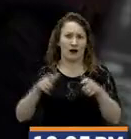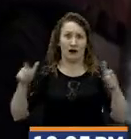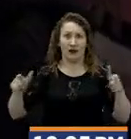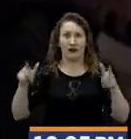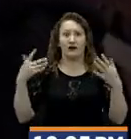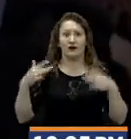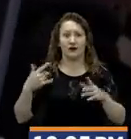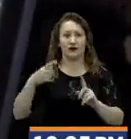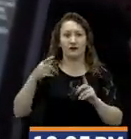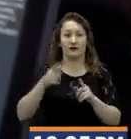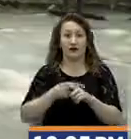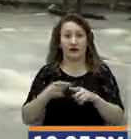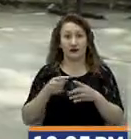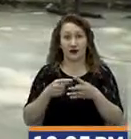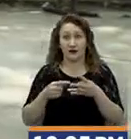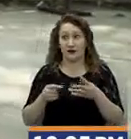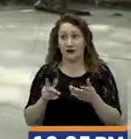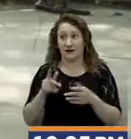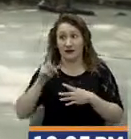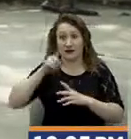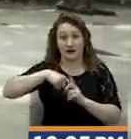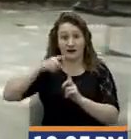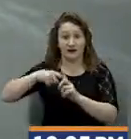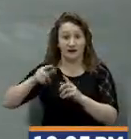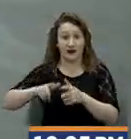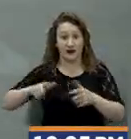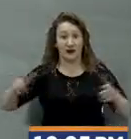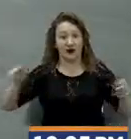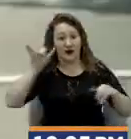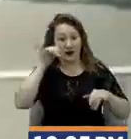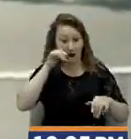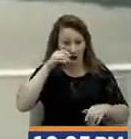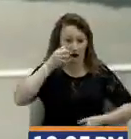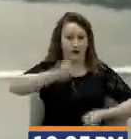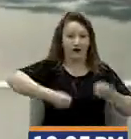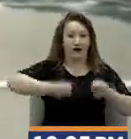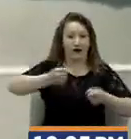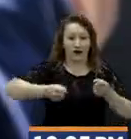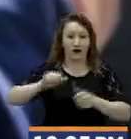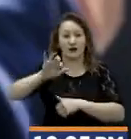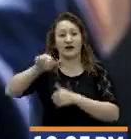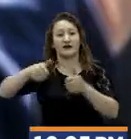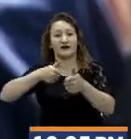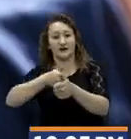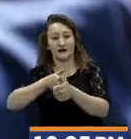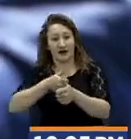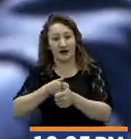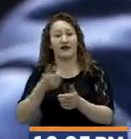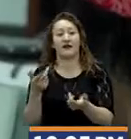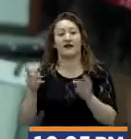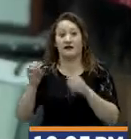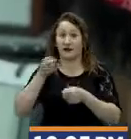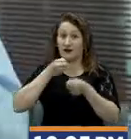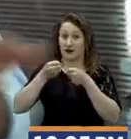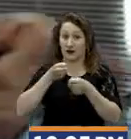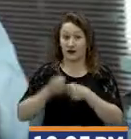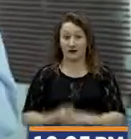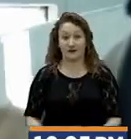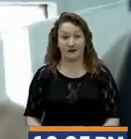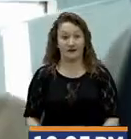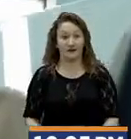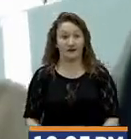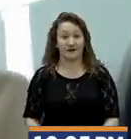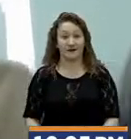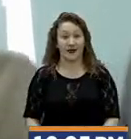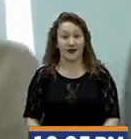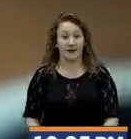semanas y los meses fue creciendo. Productores, camarógrafos, conductores, asistentes y, claro, los reporteros. Estamos pendientes de